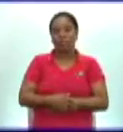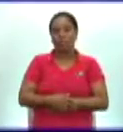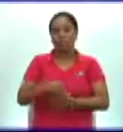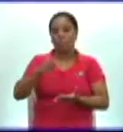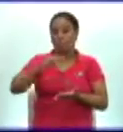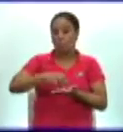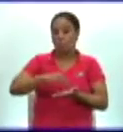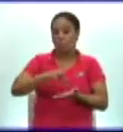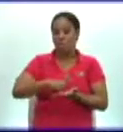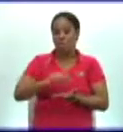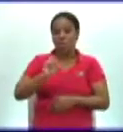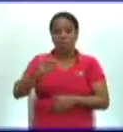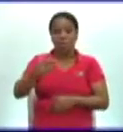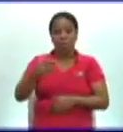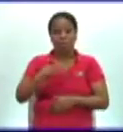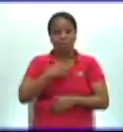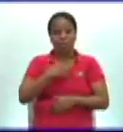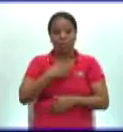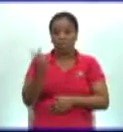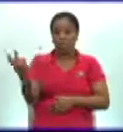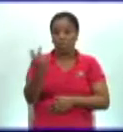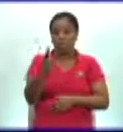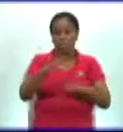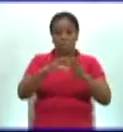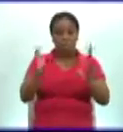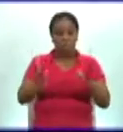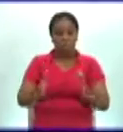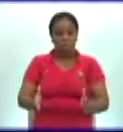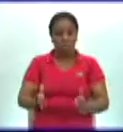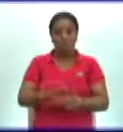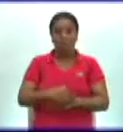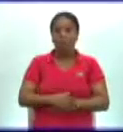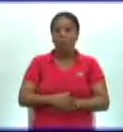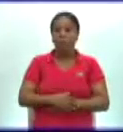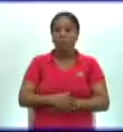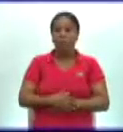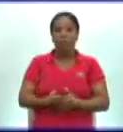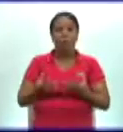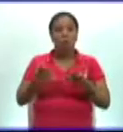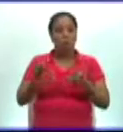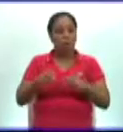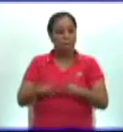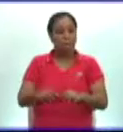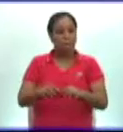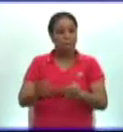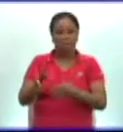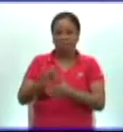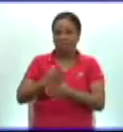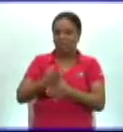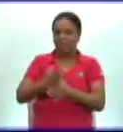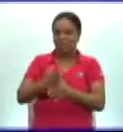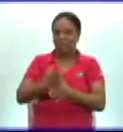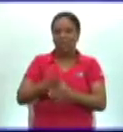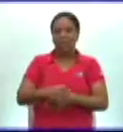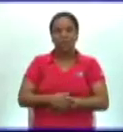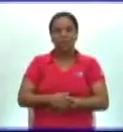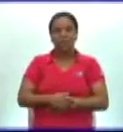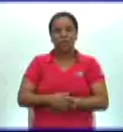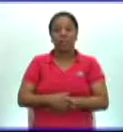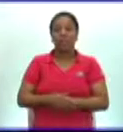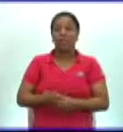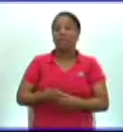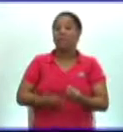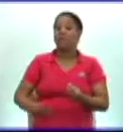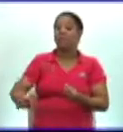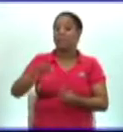donde cuando tenemos dos cuerpos con masas diferentes y se aplica